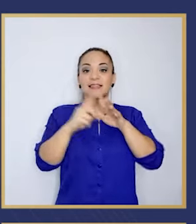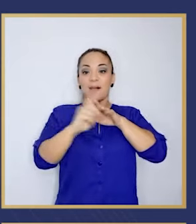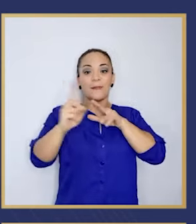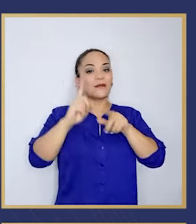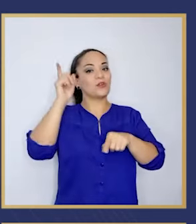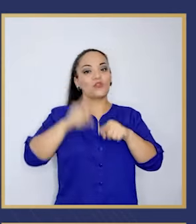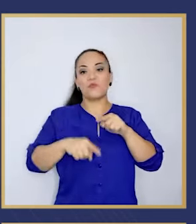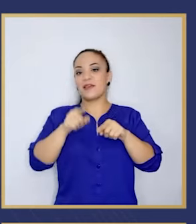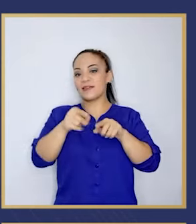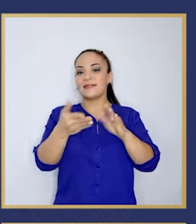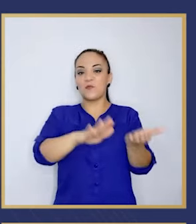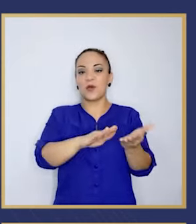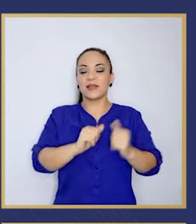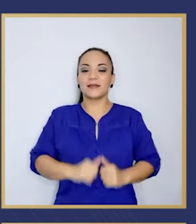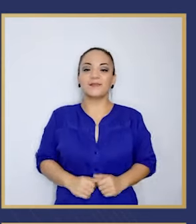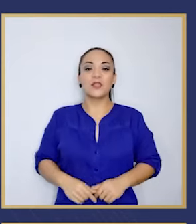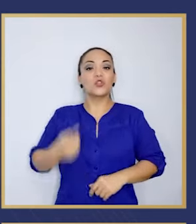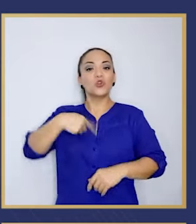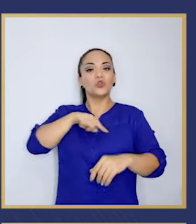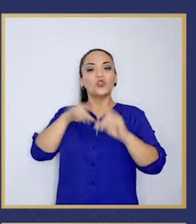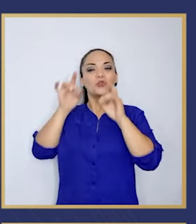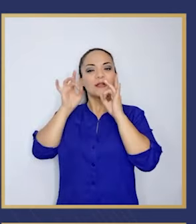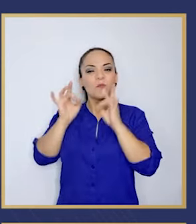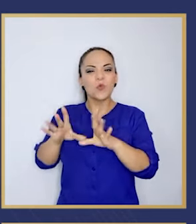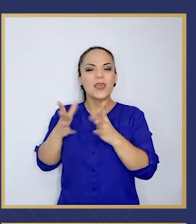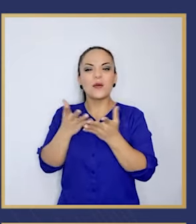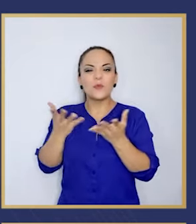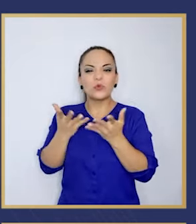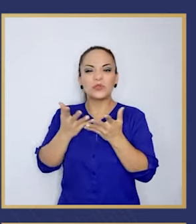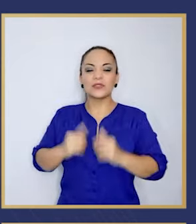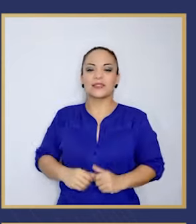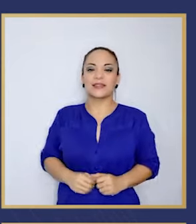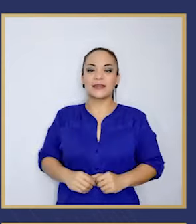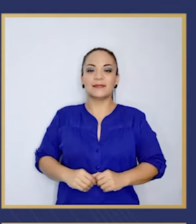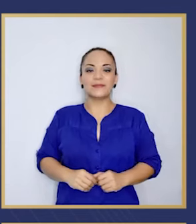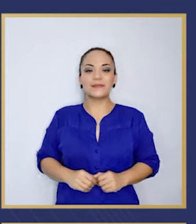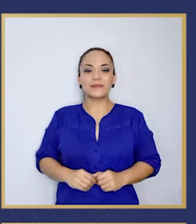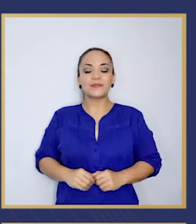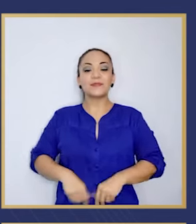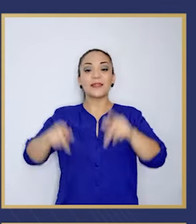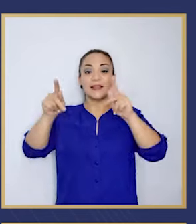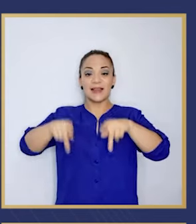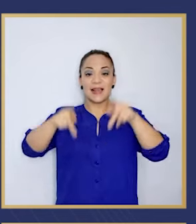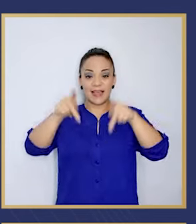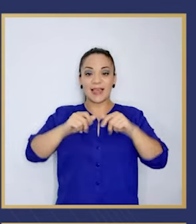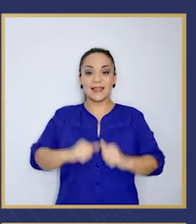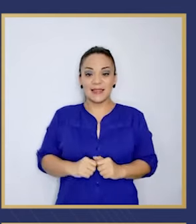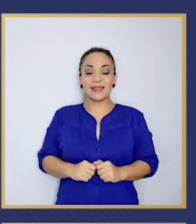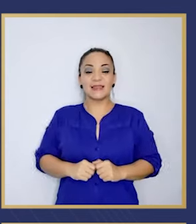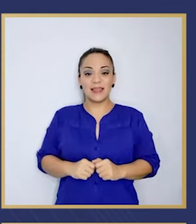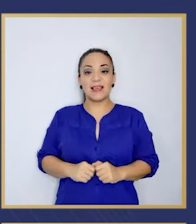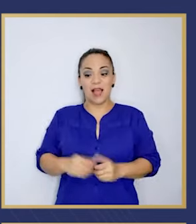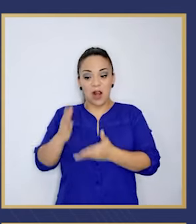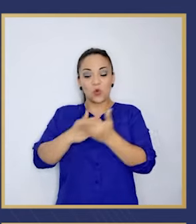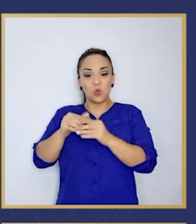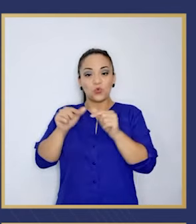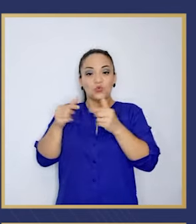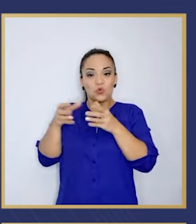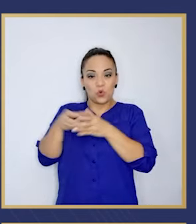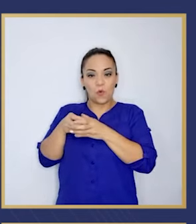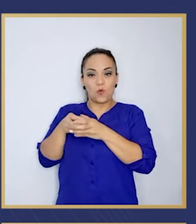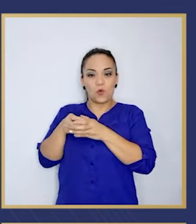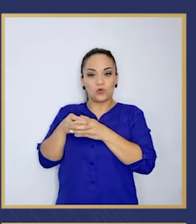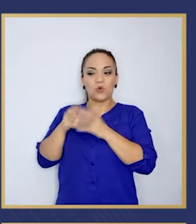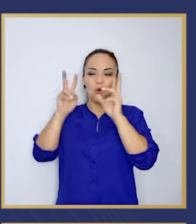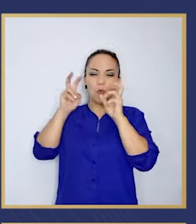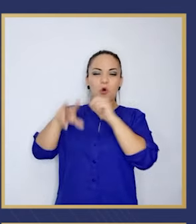muchos se quedan ahí metidos, ahí muertos. Lo que más repudiamos nosotros es que la gente que ha capturado